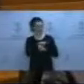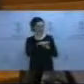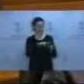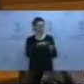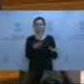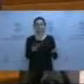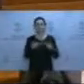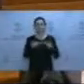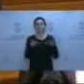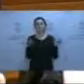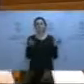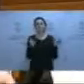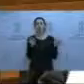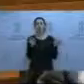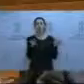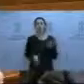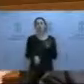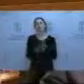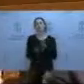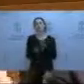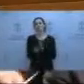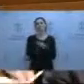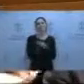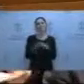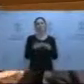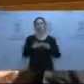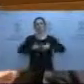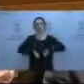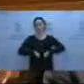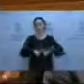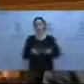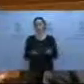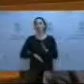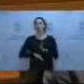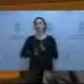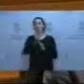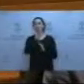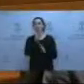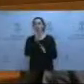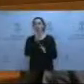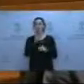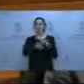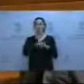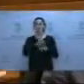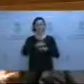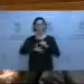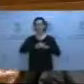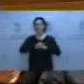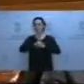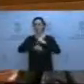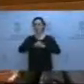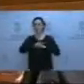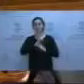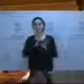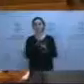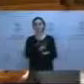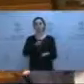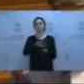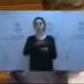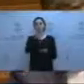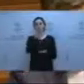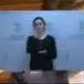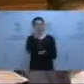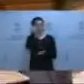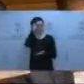a abrirlas o van a seguir cerradas? Continuando con este rosario de incumplimientos que afectan a las escuelas rurales, nos vamos a centrar